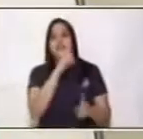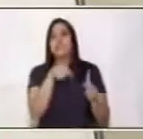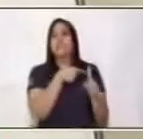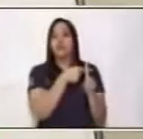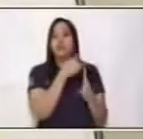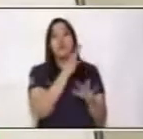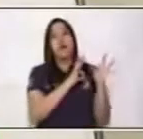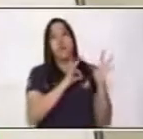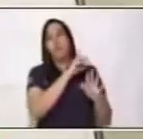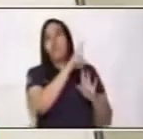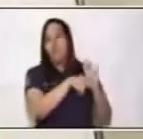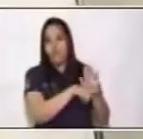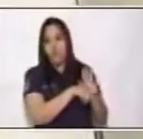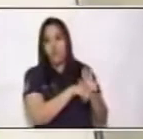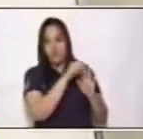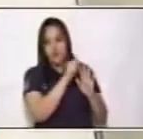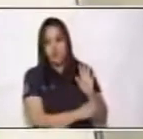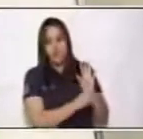perfectos.